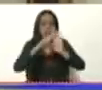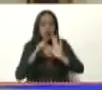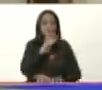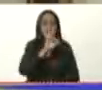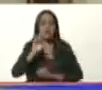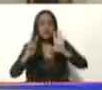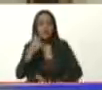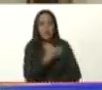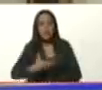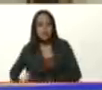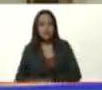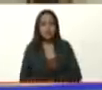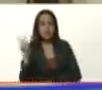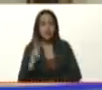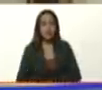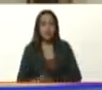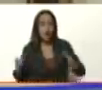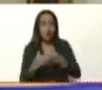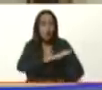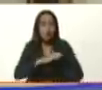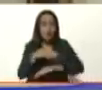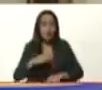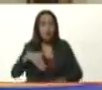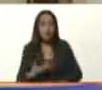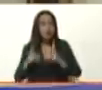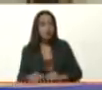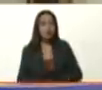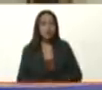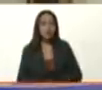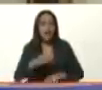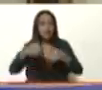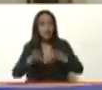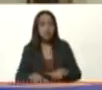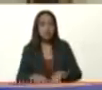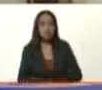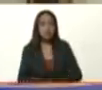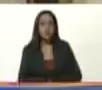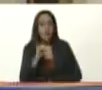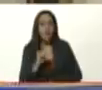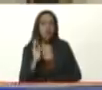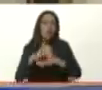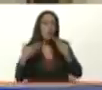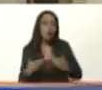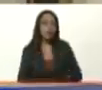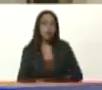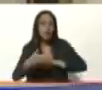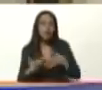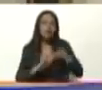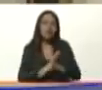podrán ser restringidas temporalmente las garantías consagradas en esta Constitución,